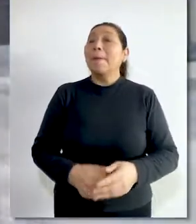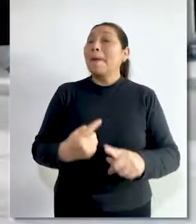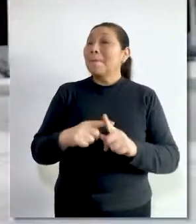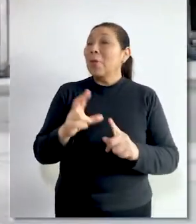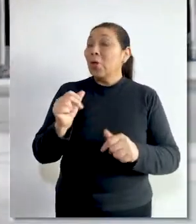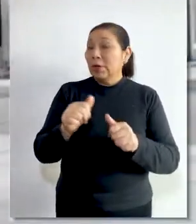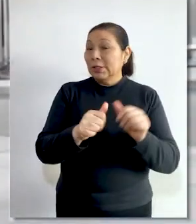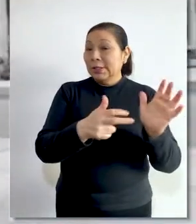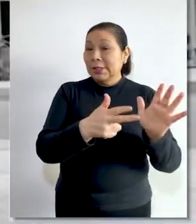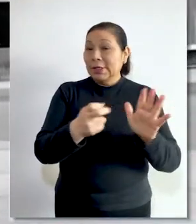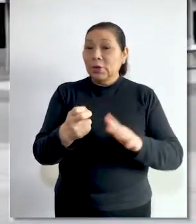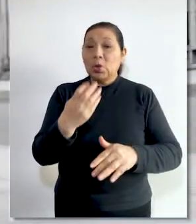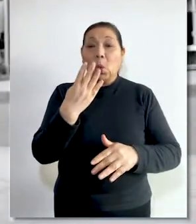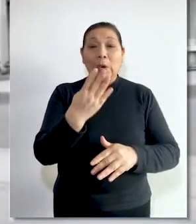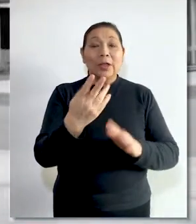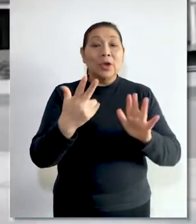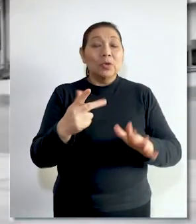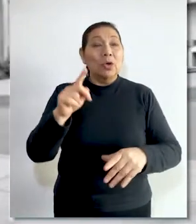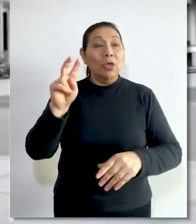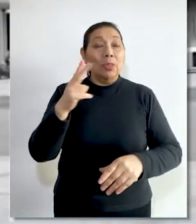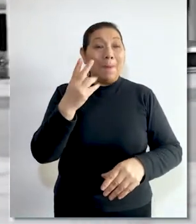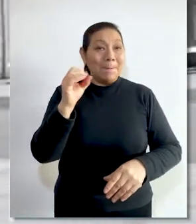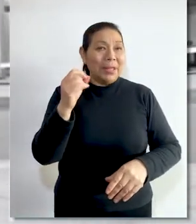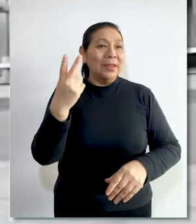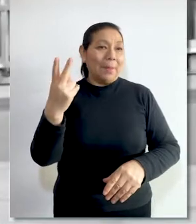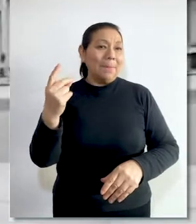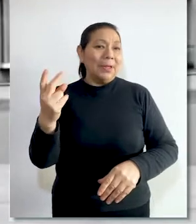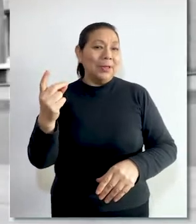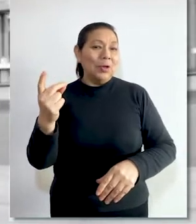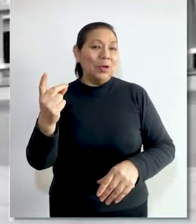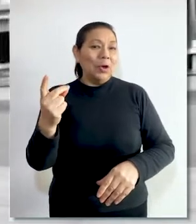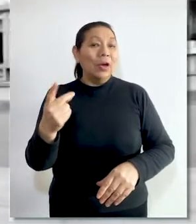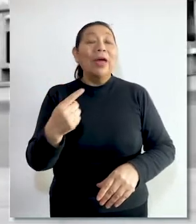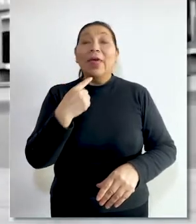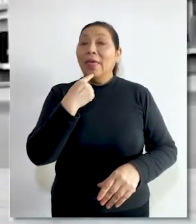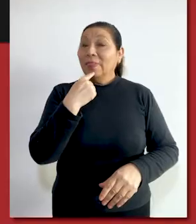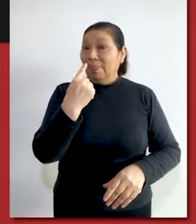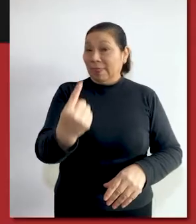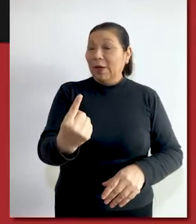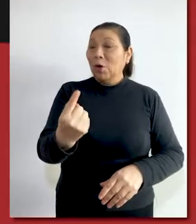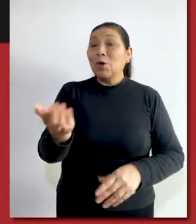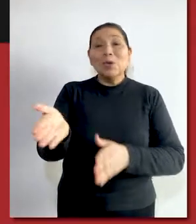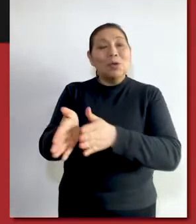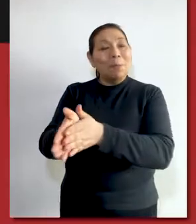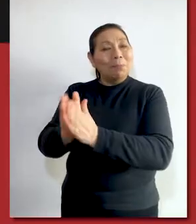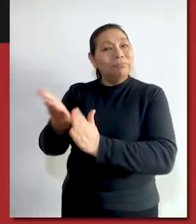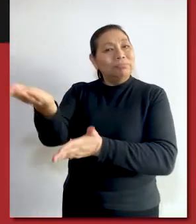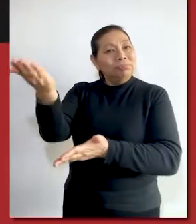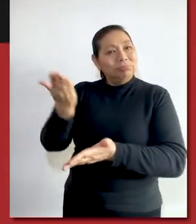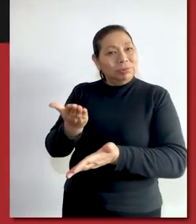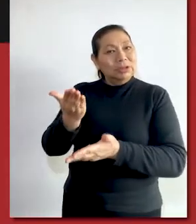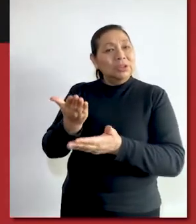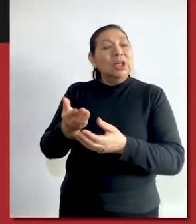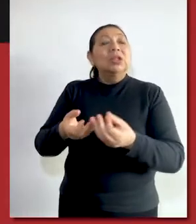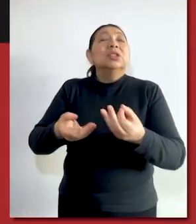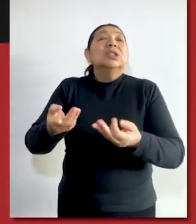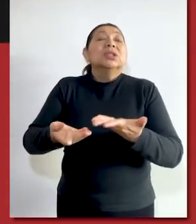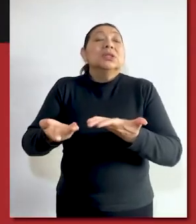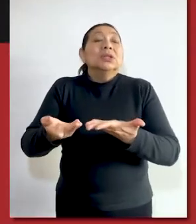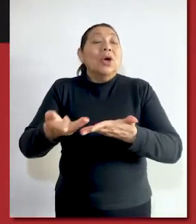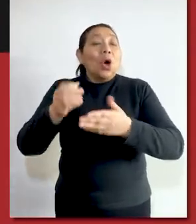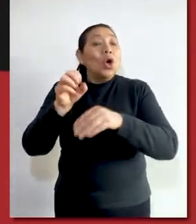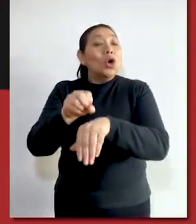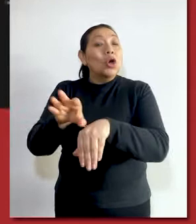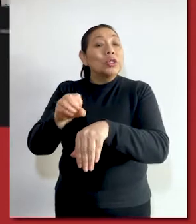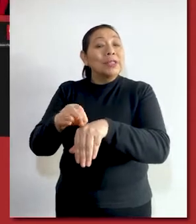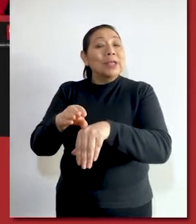en la sentencia número 748 2021 el colegiado señaló que el pedido de traslado se